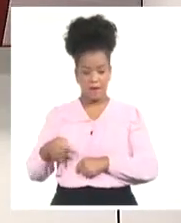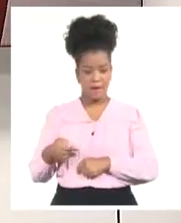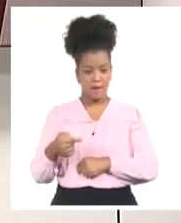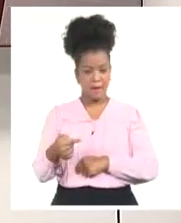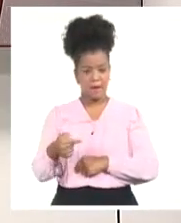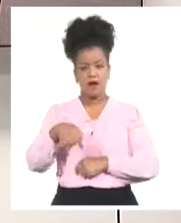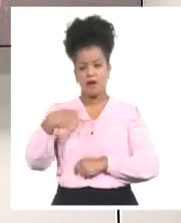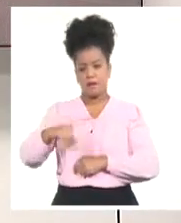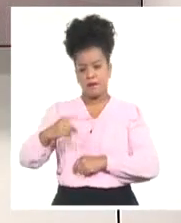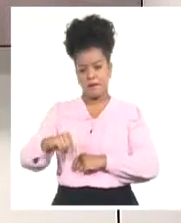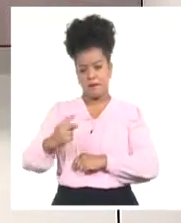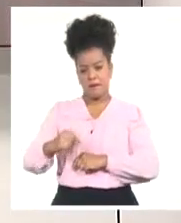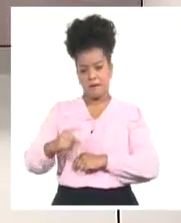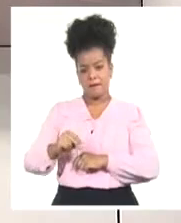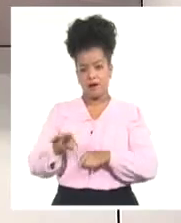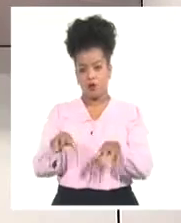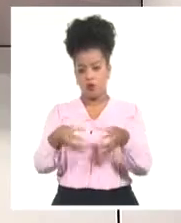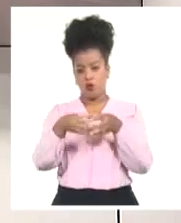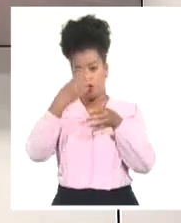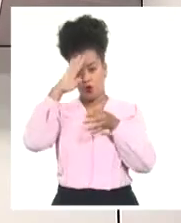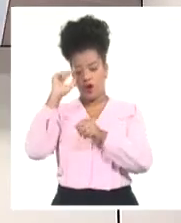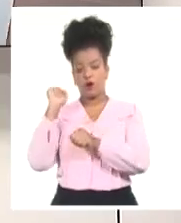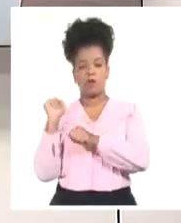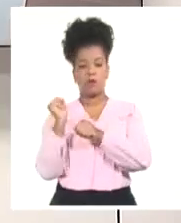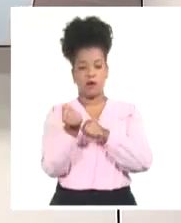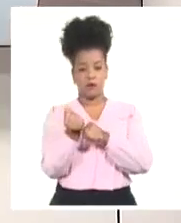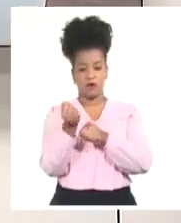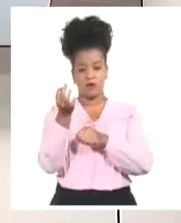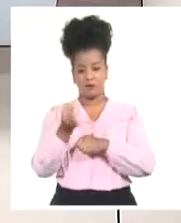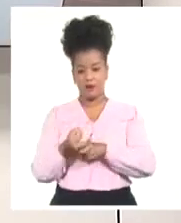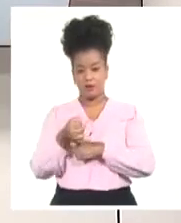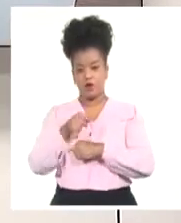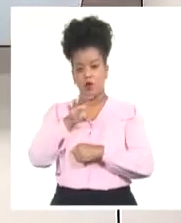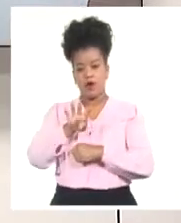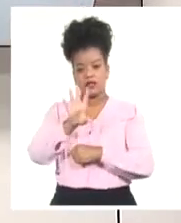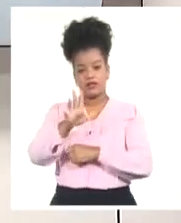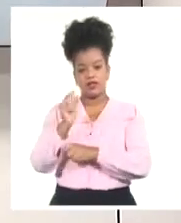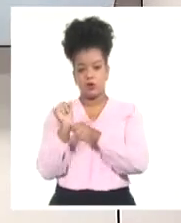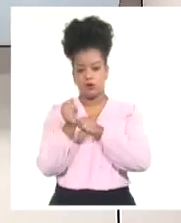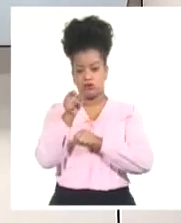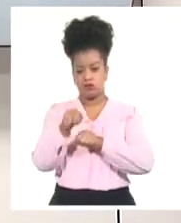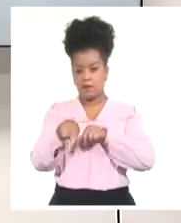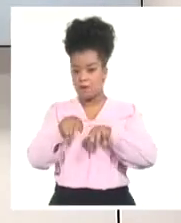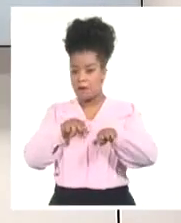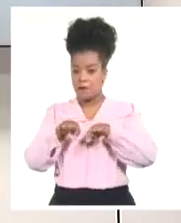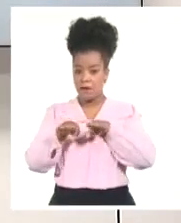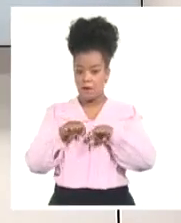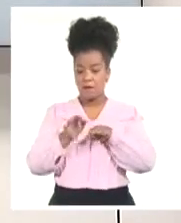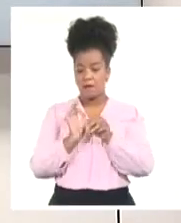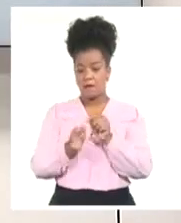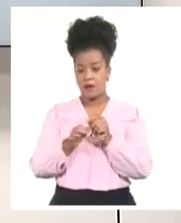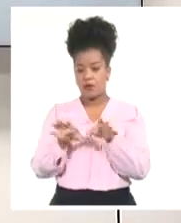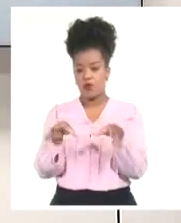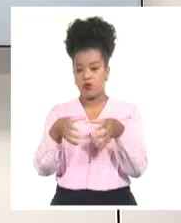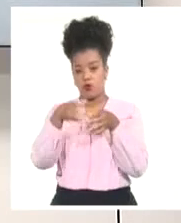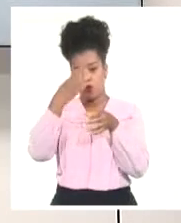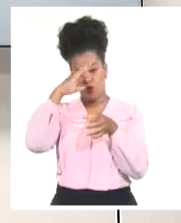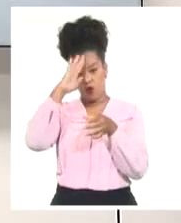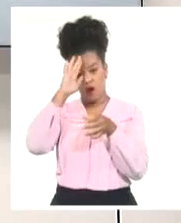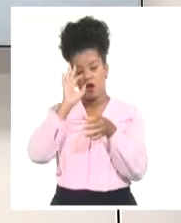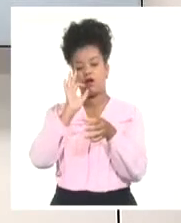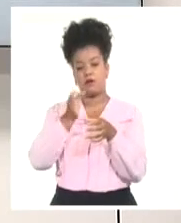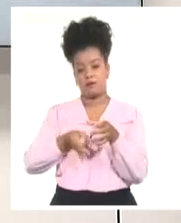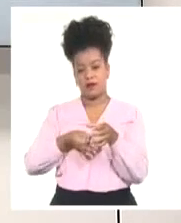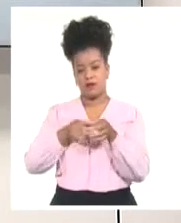de entrenamiento de la preselección cubana de béisbol sub-15. 45 peloteros se alistan para integrar el equipo cubano de esta categoría